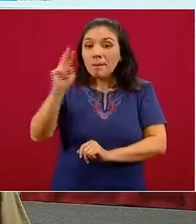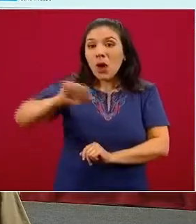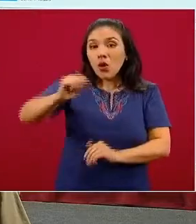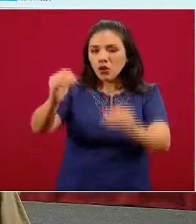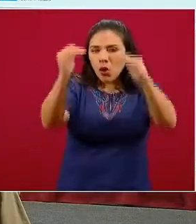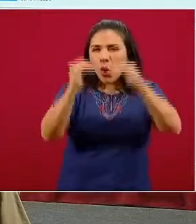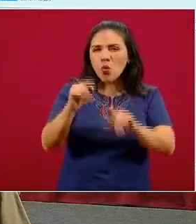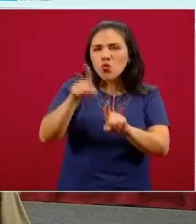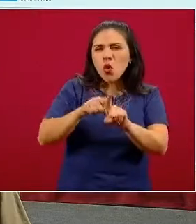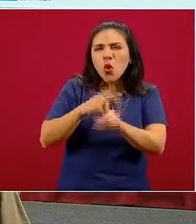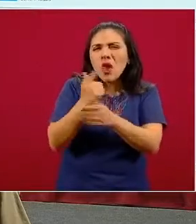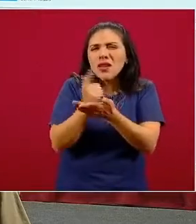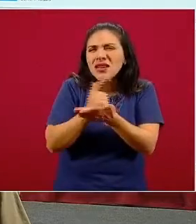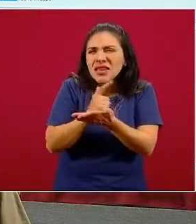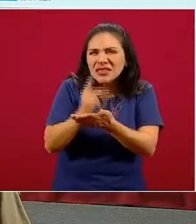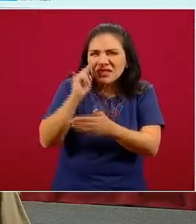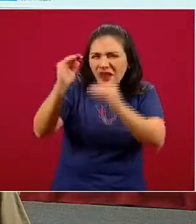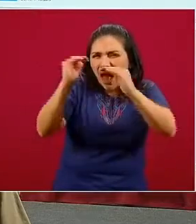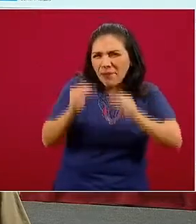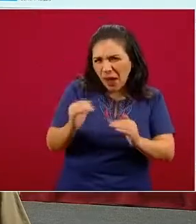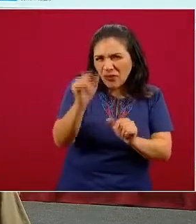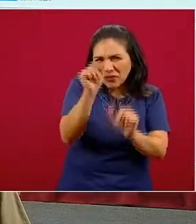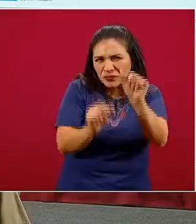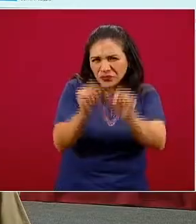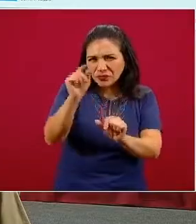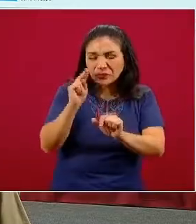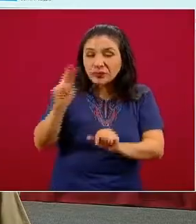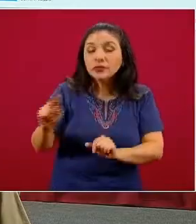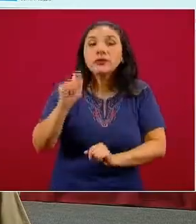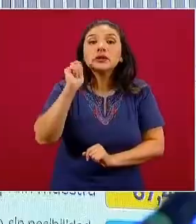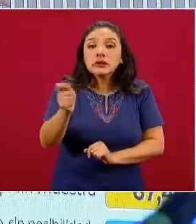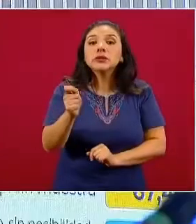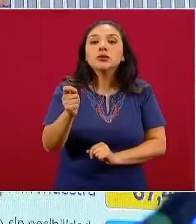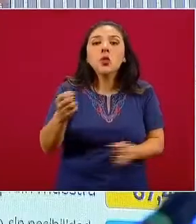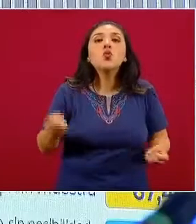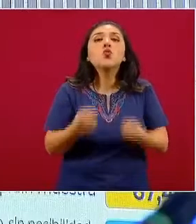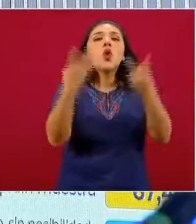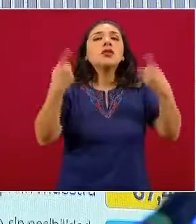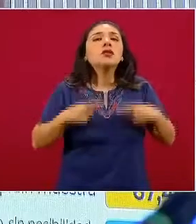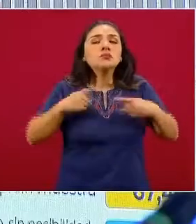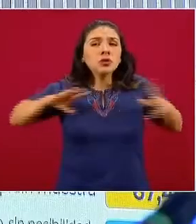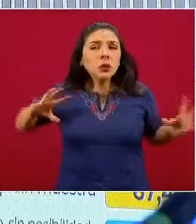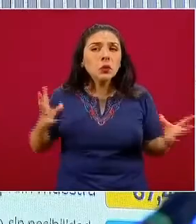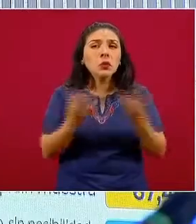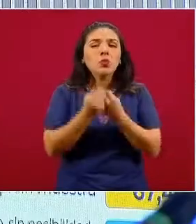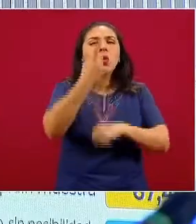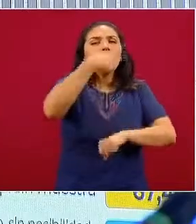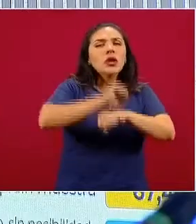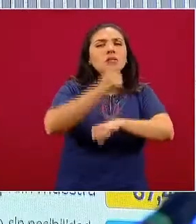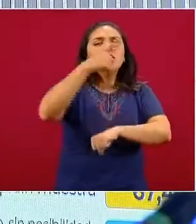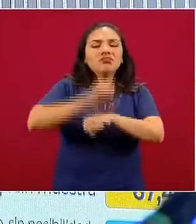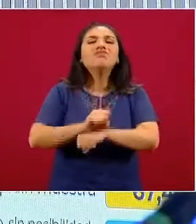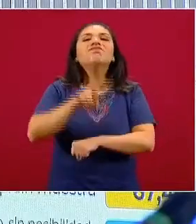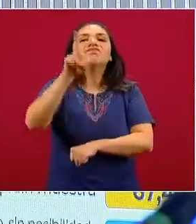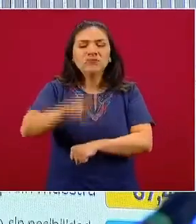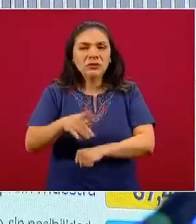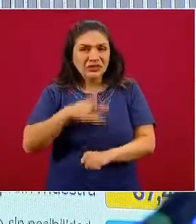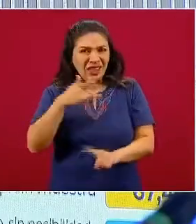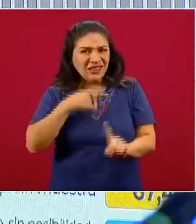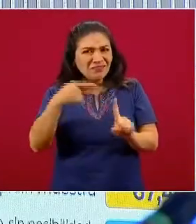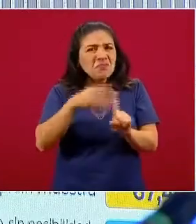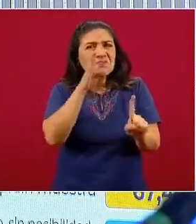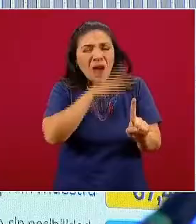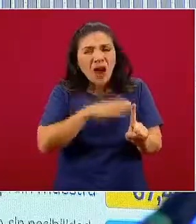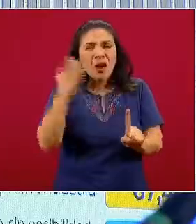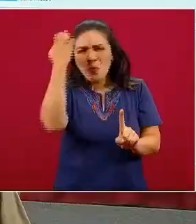zona ocre o color gris, como se ve en algunas pantallas, es la cantidad de personas que para cada semana han presentado los síntomas, se